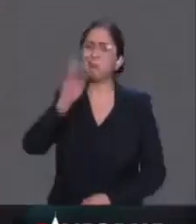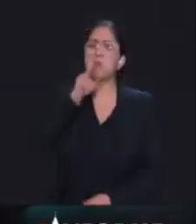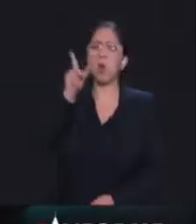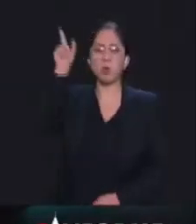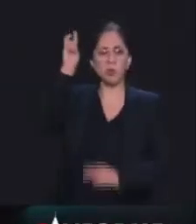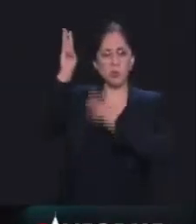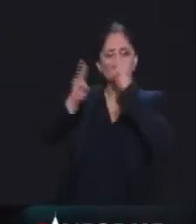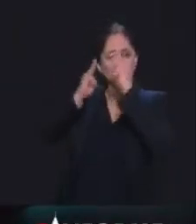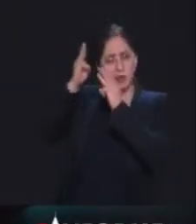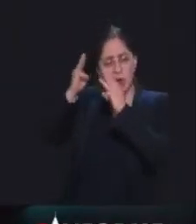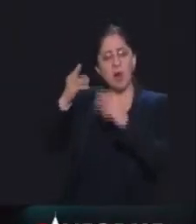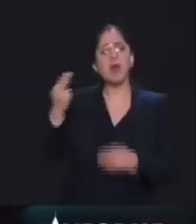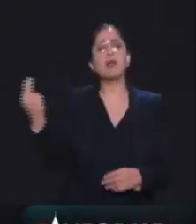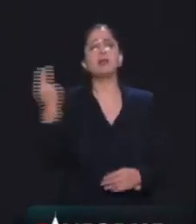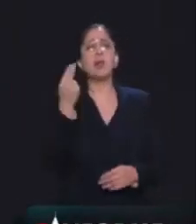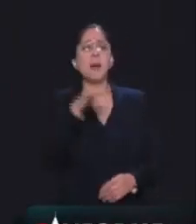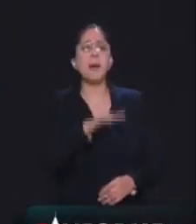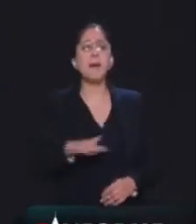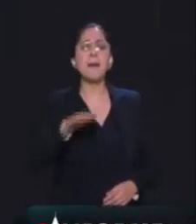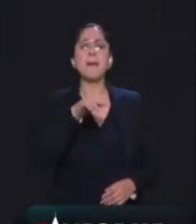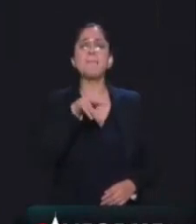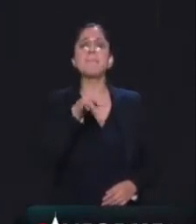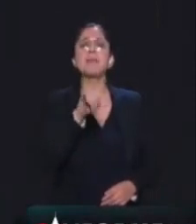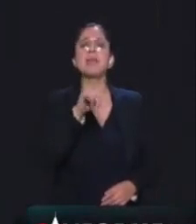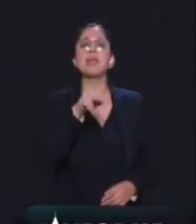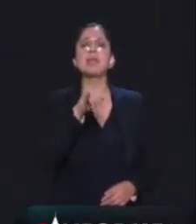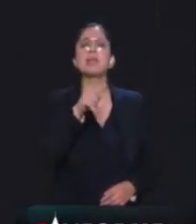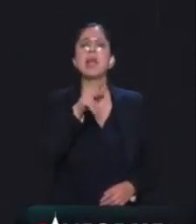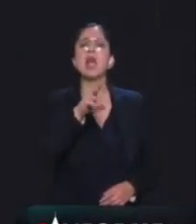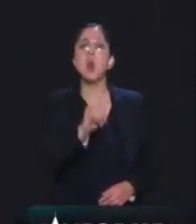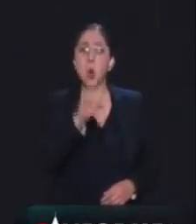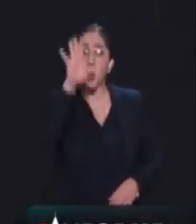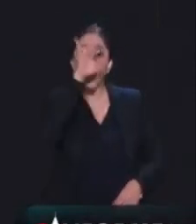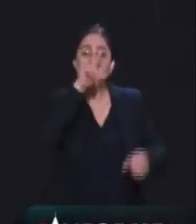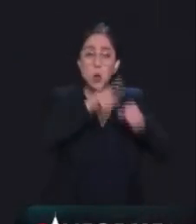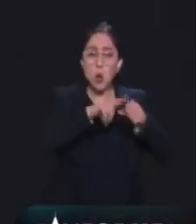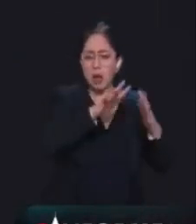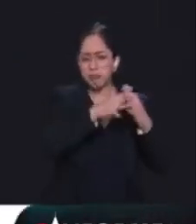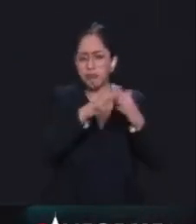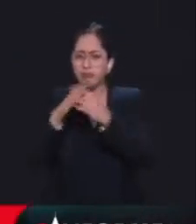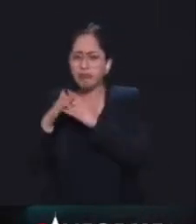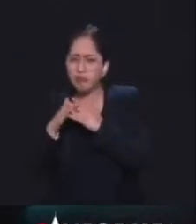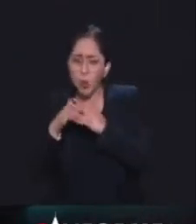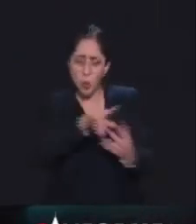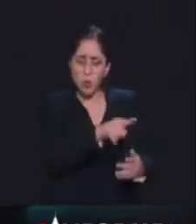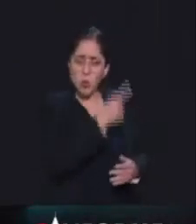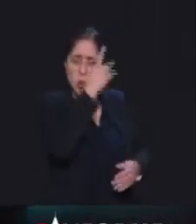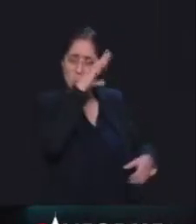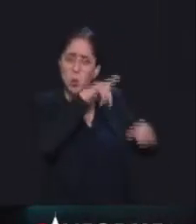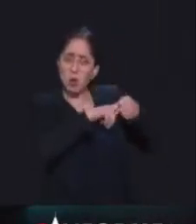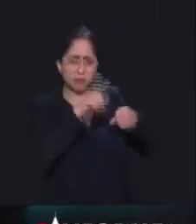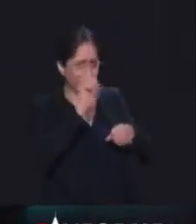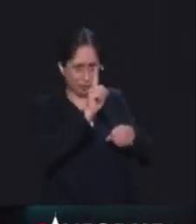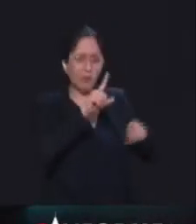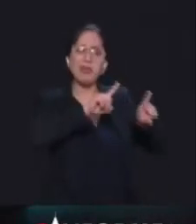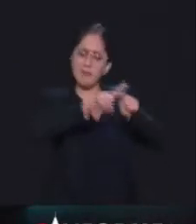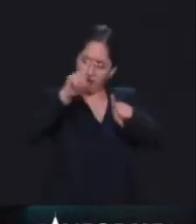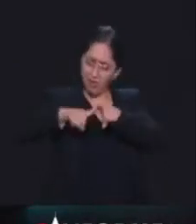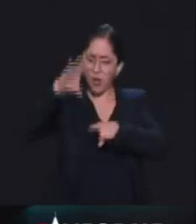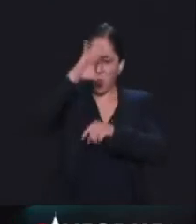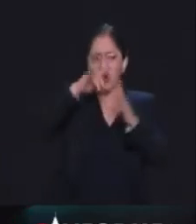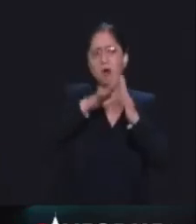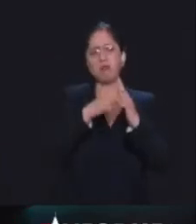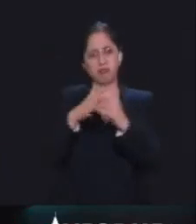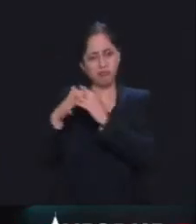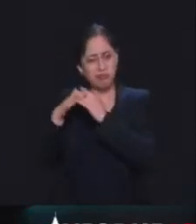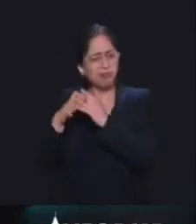las Culturas, ¿no? Ni siquiera de la cultura, porque el de la cultura ya existía. No, vamos a convertirlo en el Ministerio de las Culturas, como es para